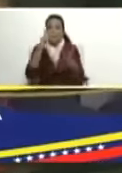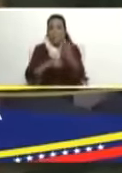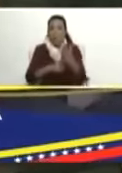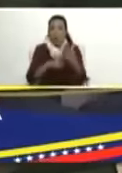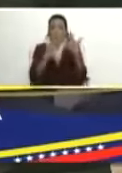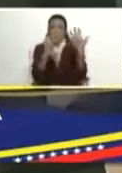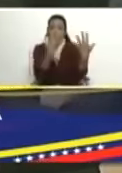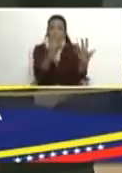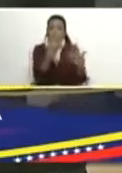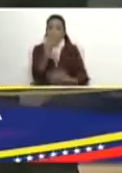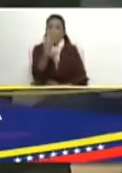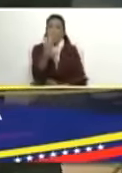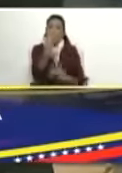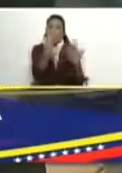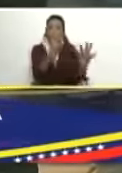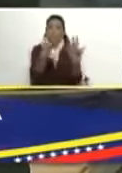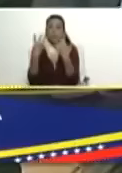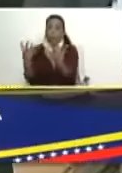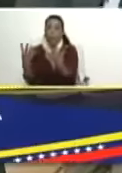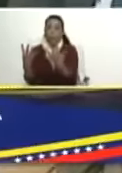1840-1899